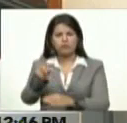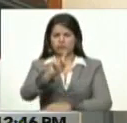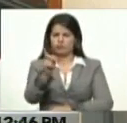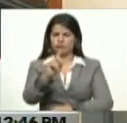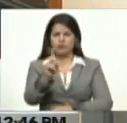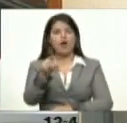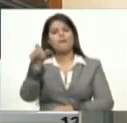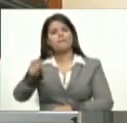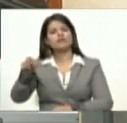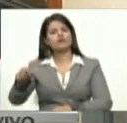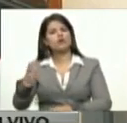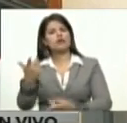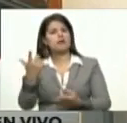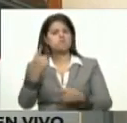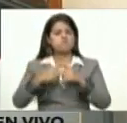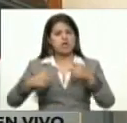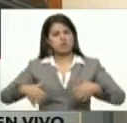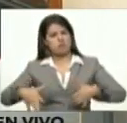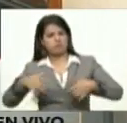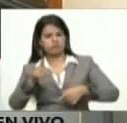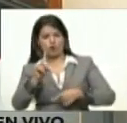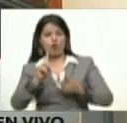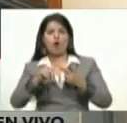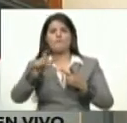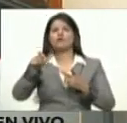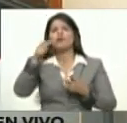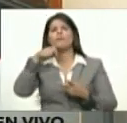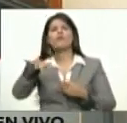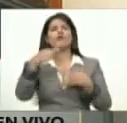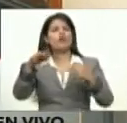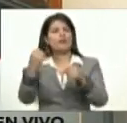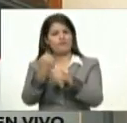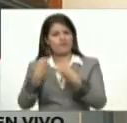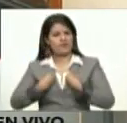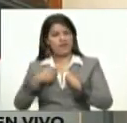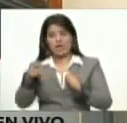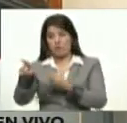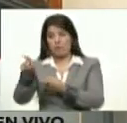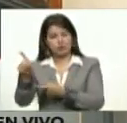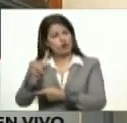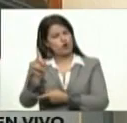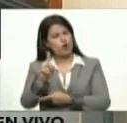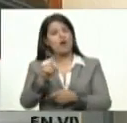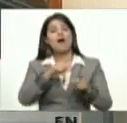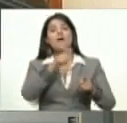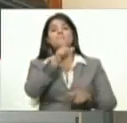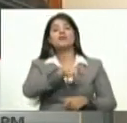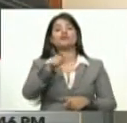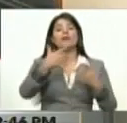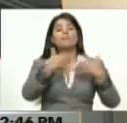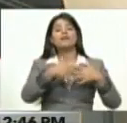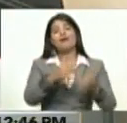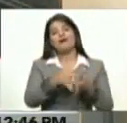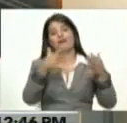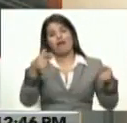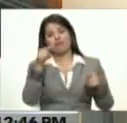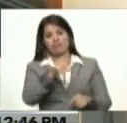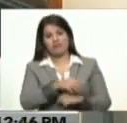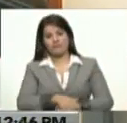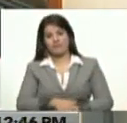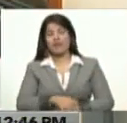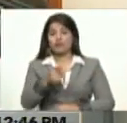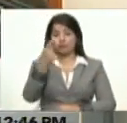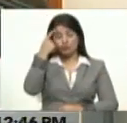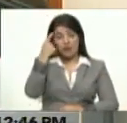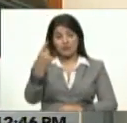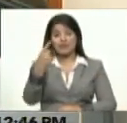media, no a los sectores populares, sino al gran capital, a ese gran capital que bajo la máxima que el comandante